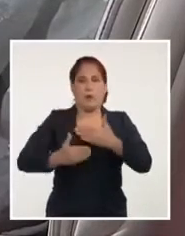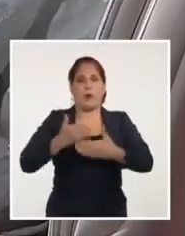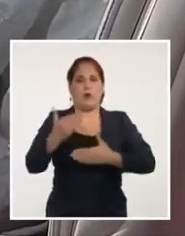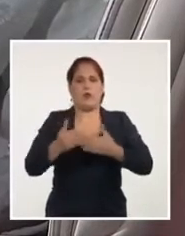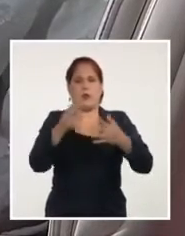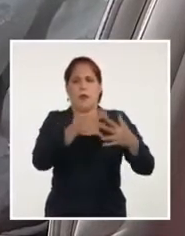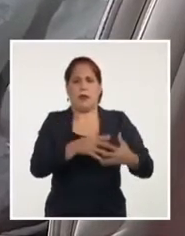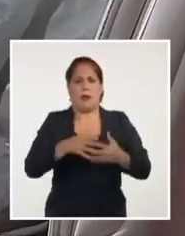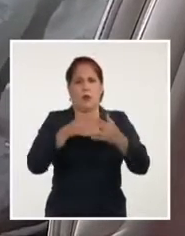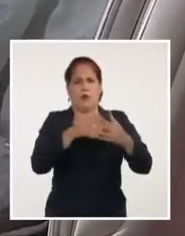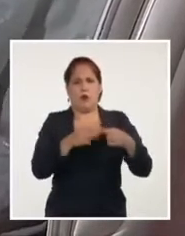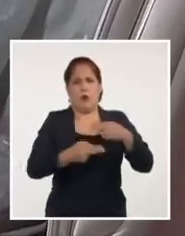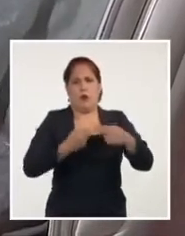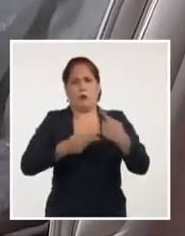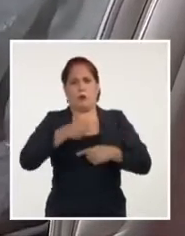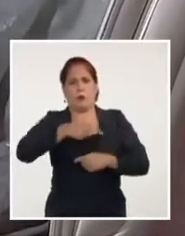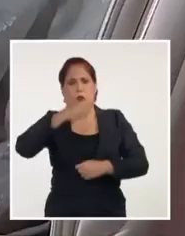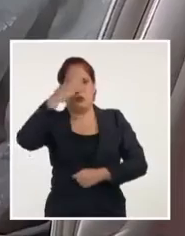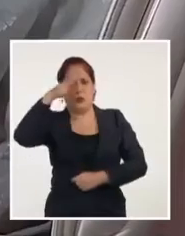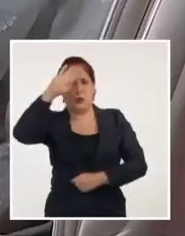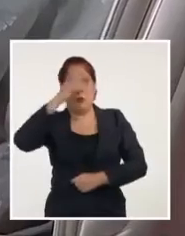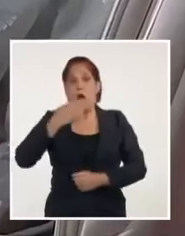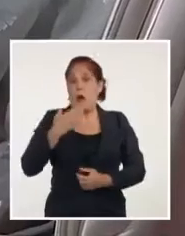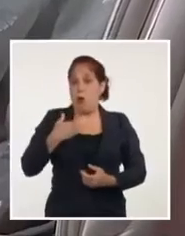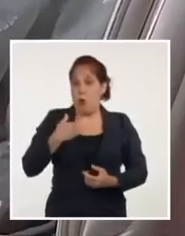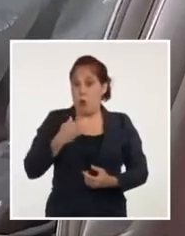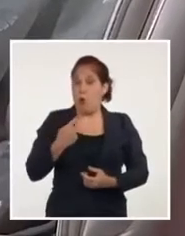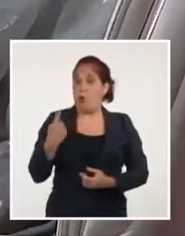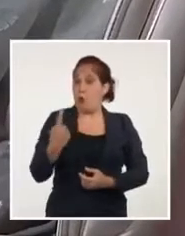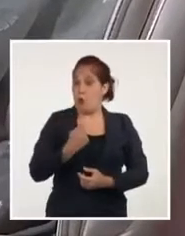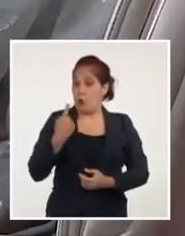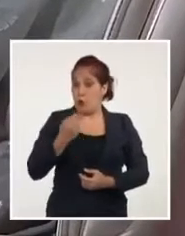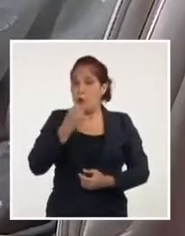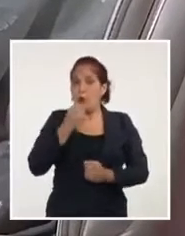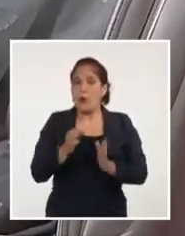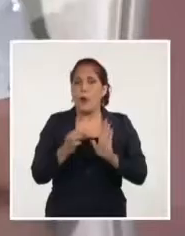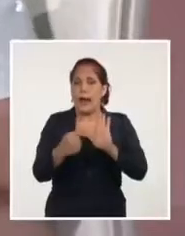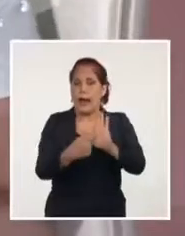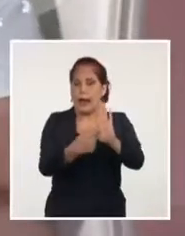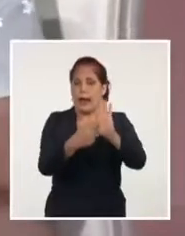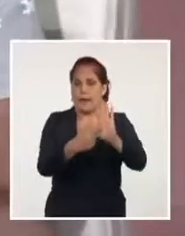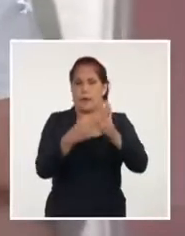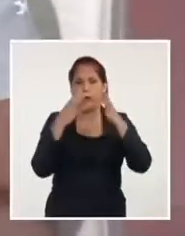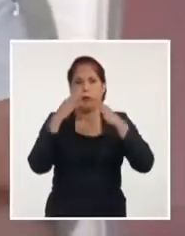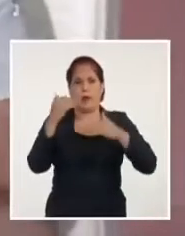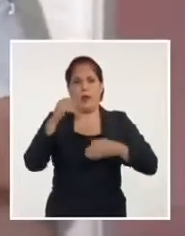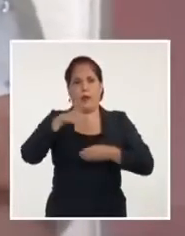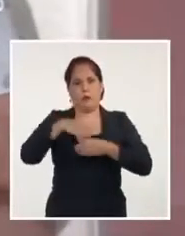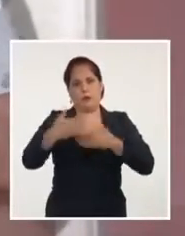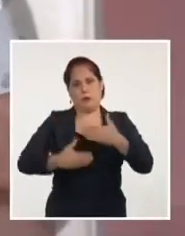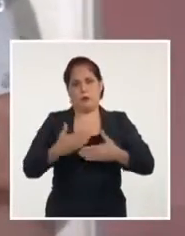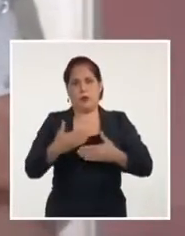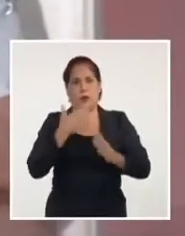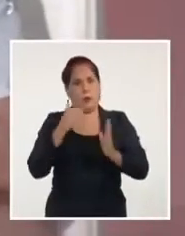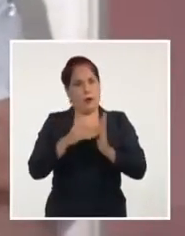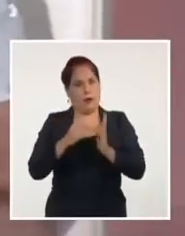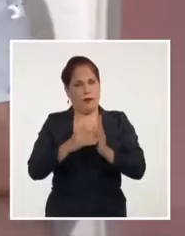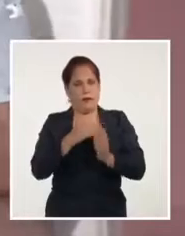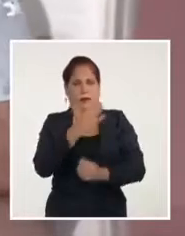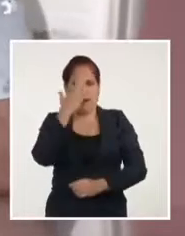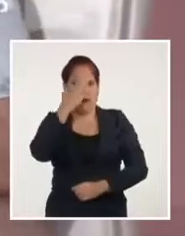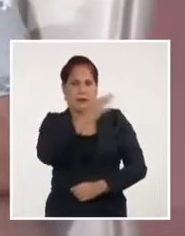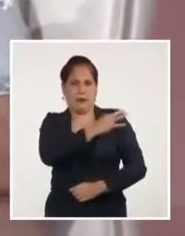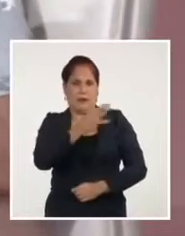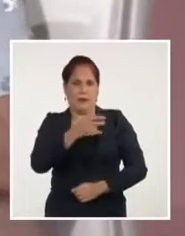estado viviendo y cómo lo simbólico constituye un elemento central de todo este proceso? Buenas tardes, Randy. Muchas gracias por la invitación